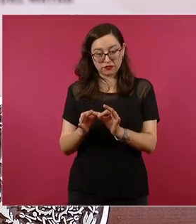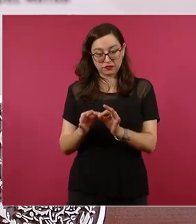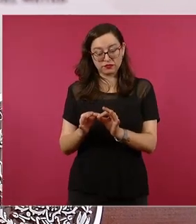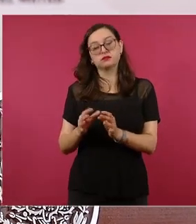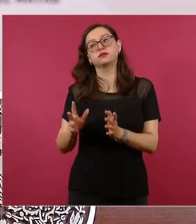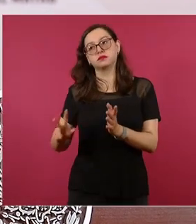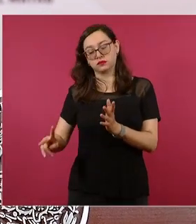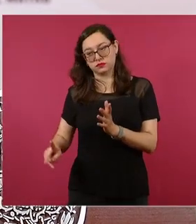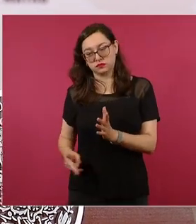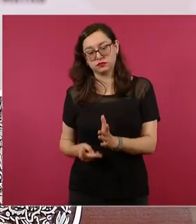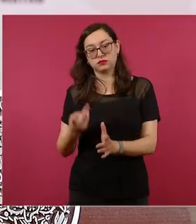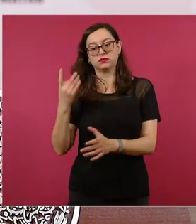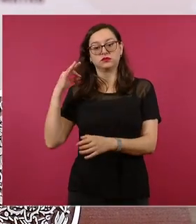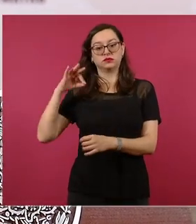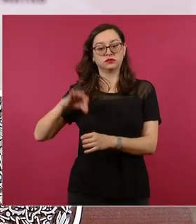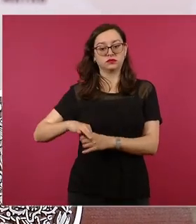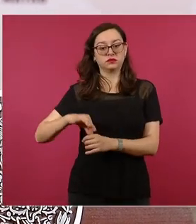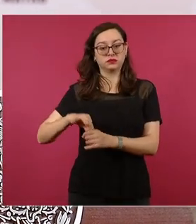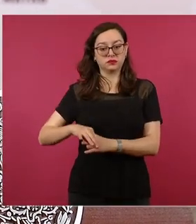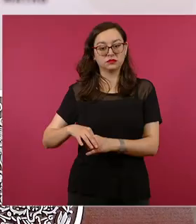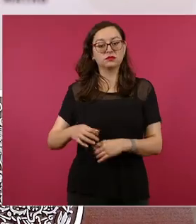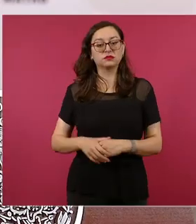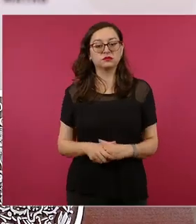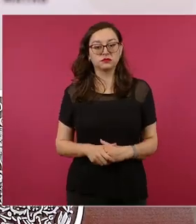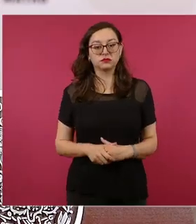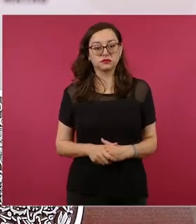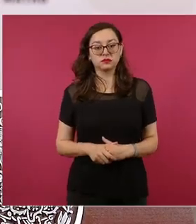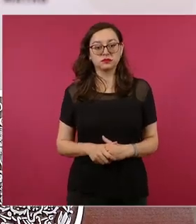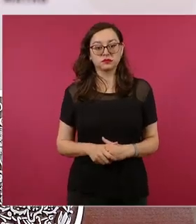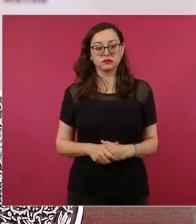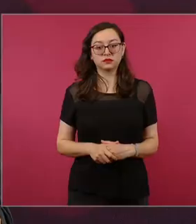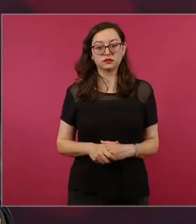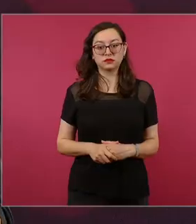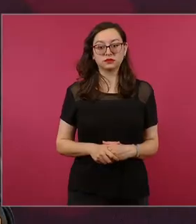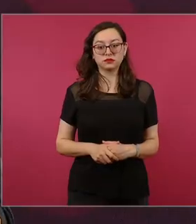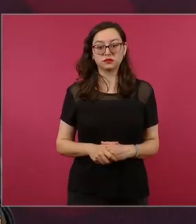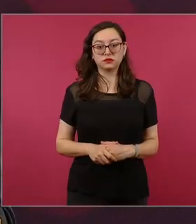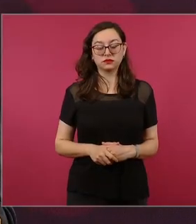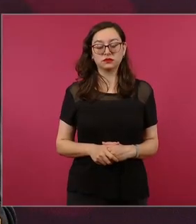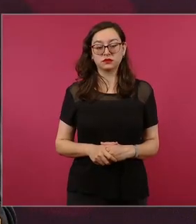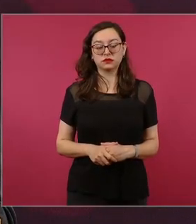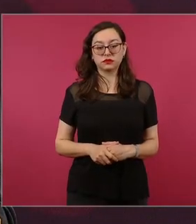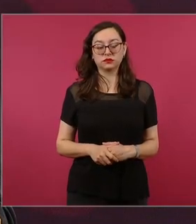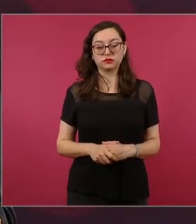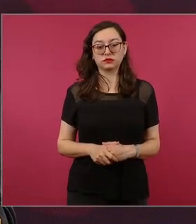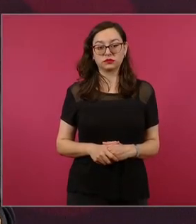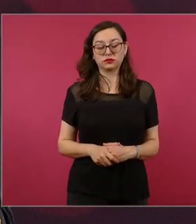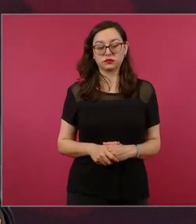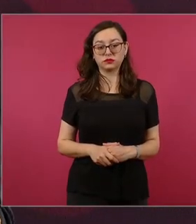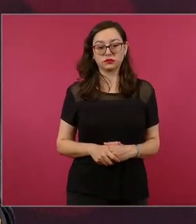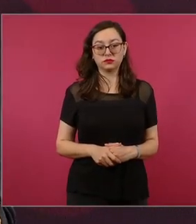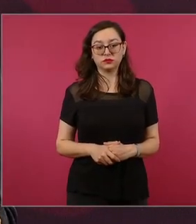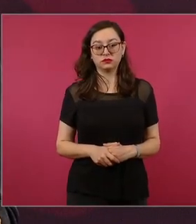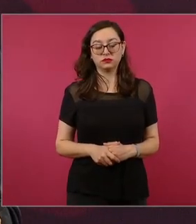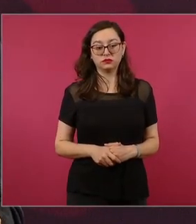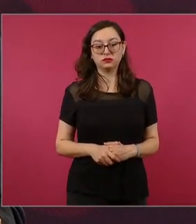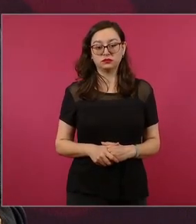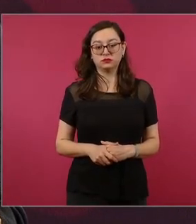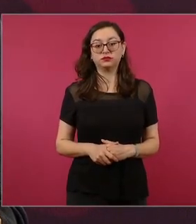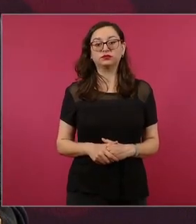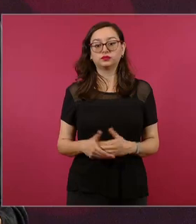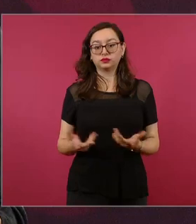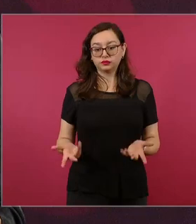a nuevas elecciones. Y en esas nuevas elecciones lo